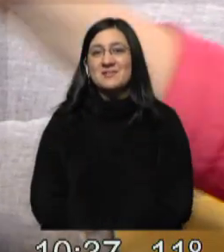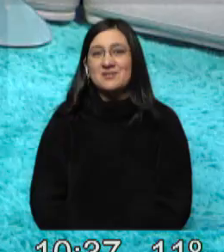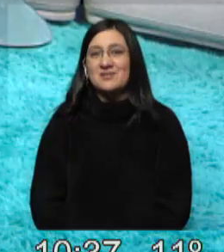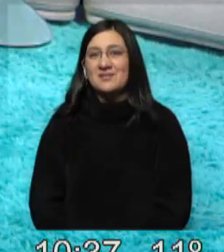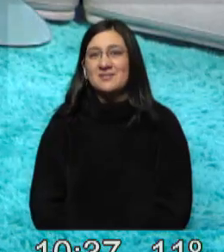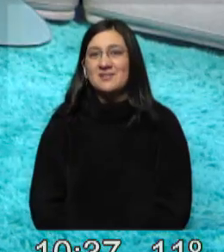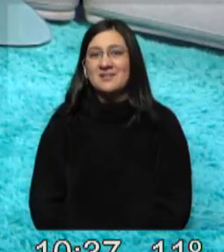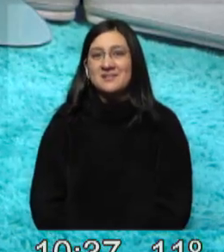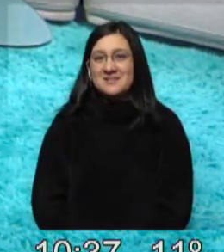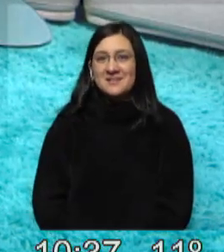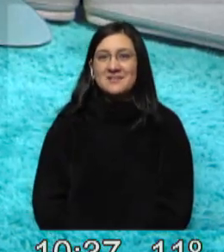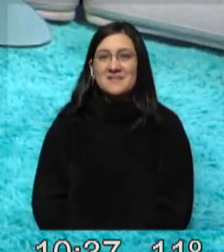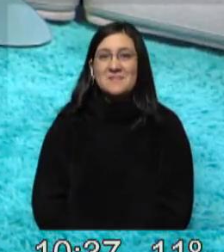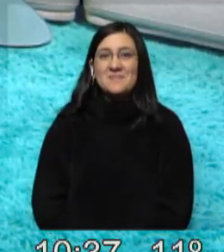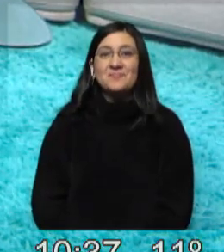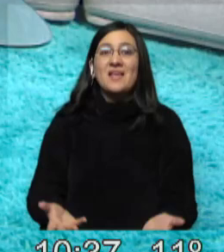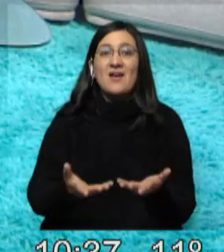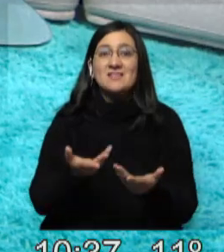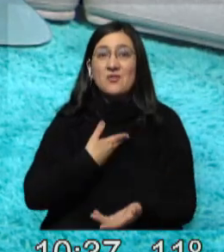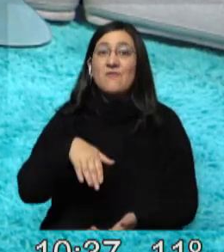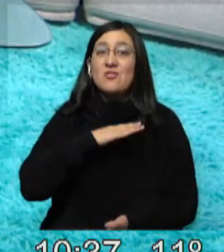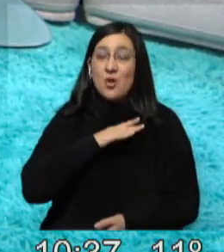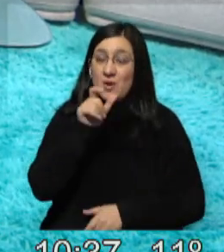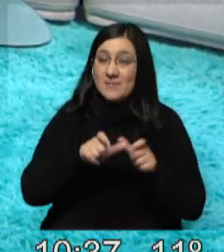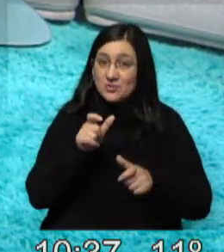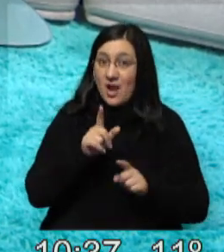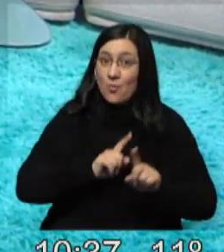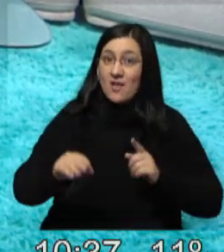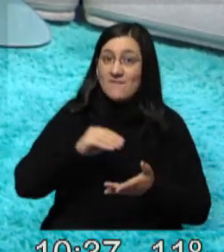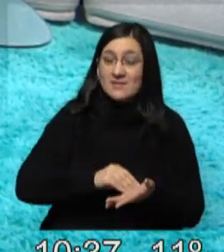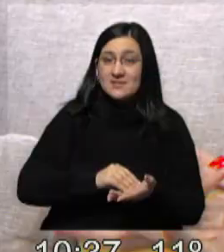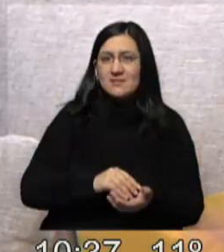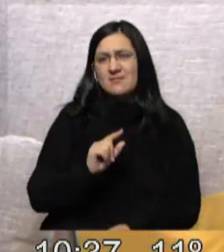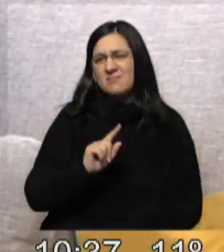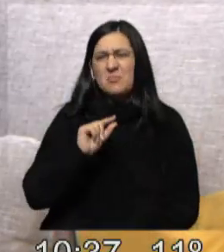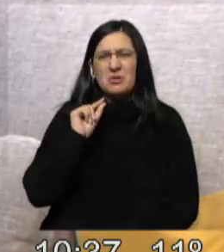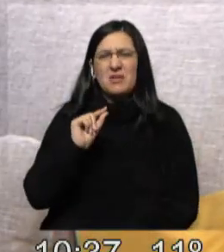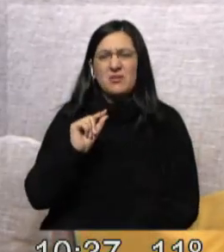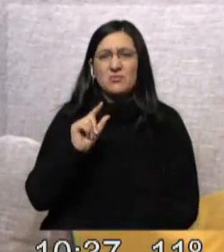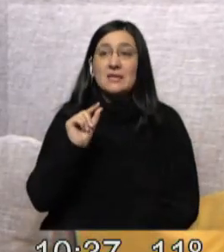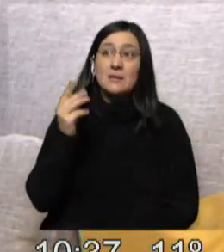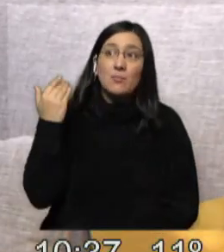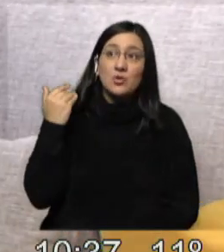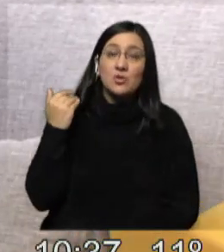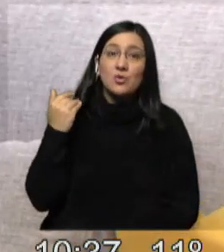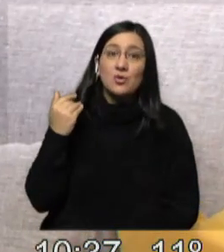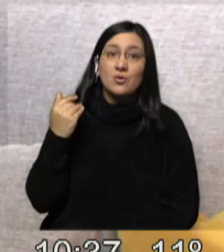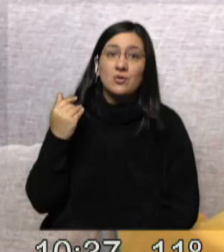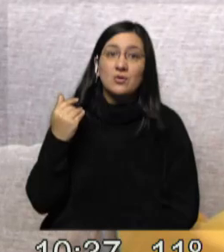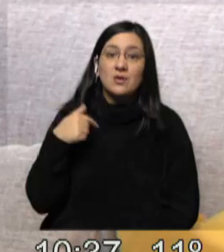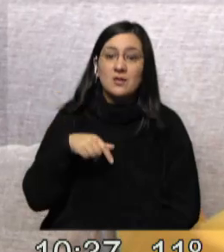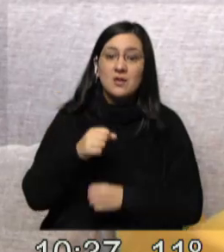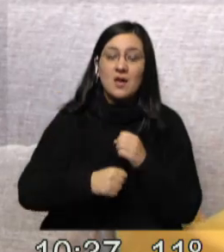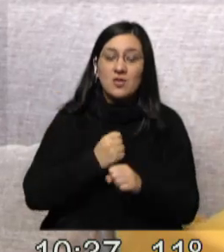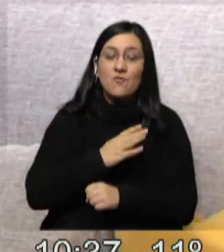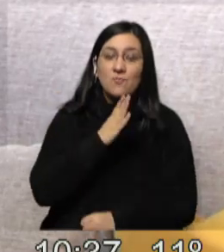Bueno, pero ahora de verdad. ¿Se te ofendió alguien alguna vez? No, muy pocos, muy pocos. Hace poco. Este año estuvimos